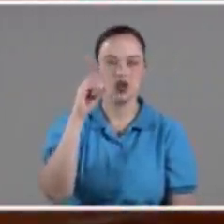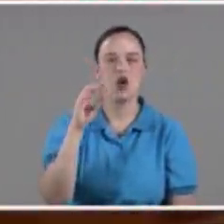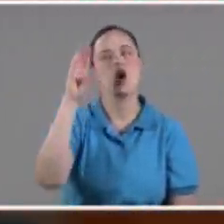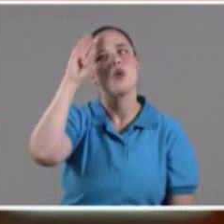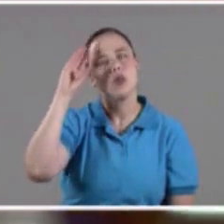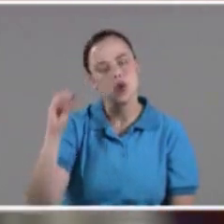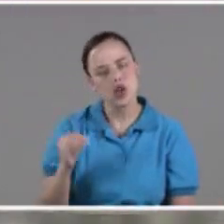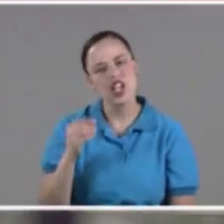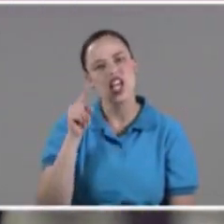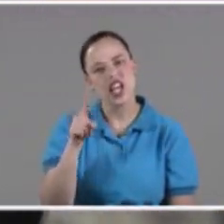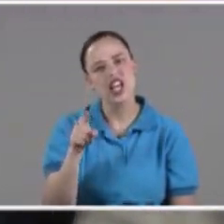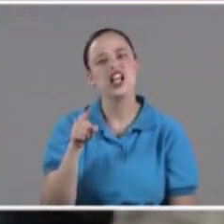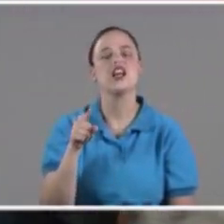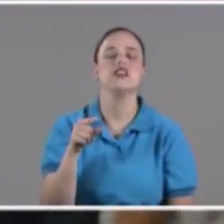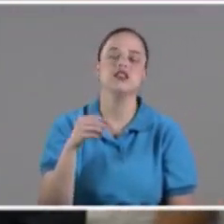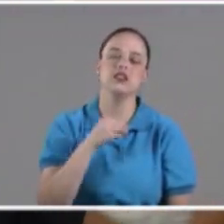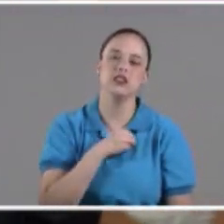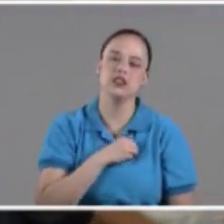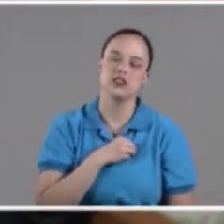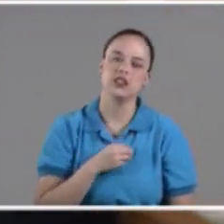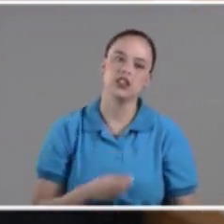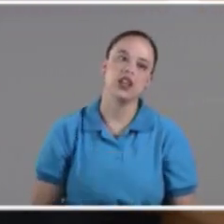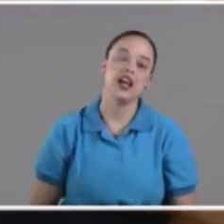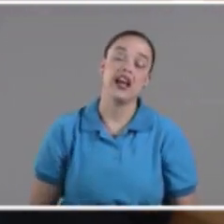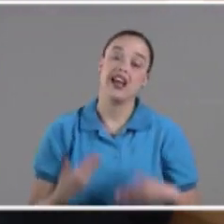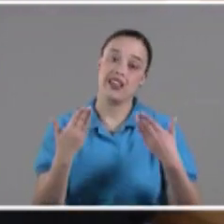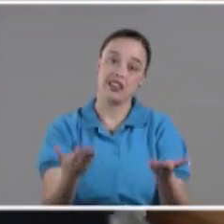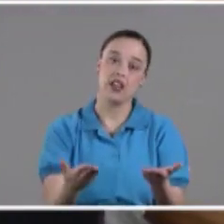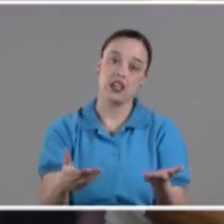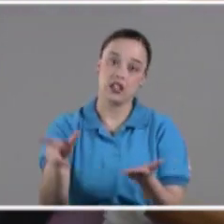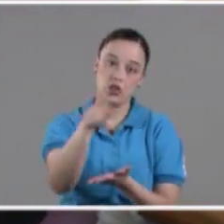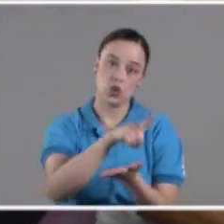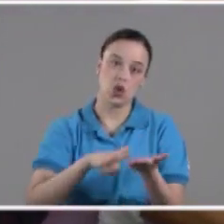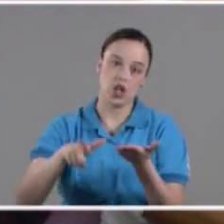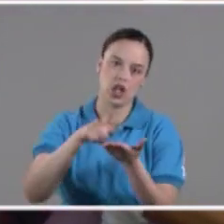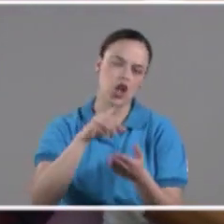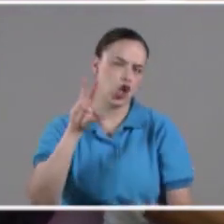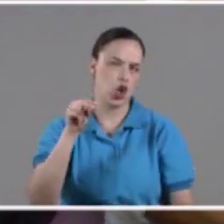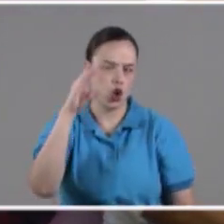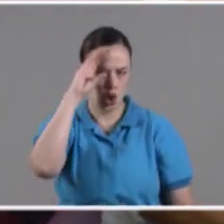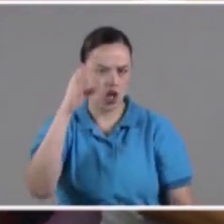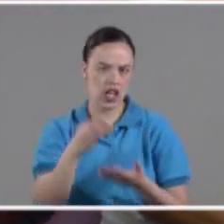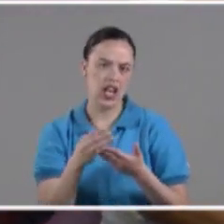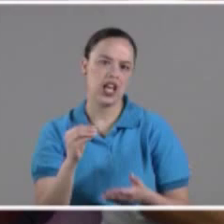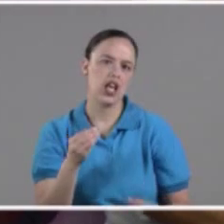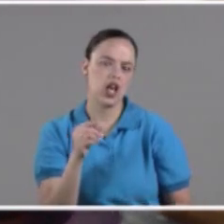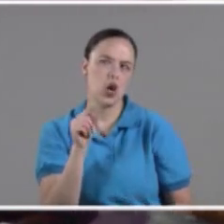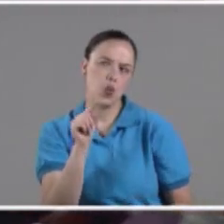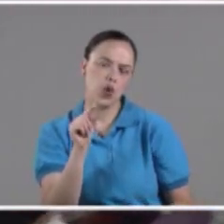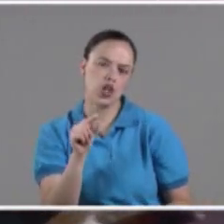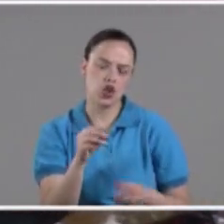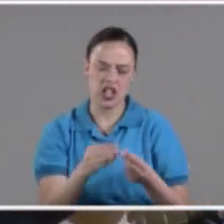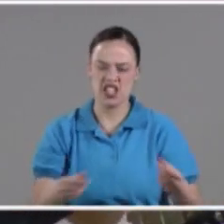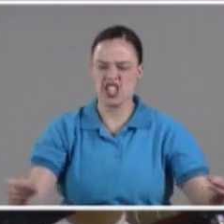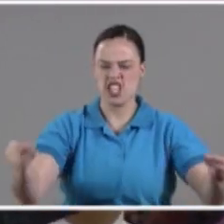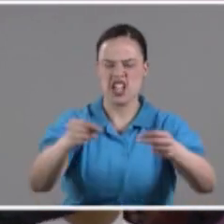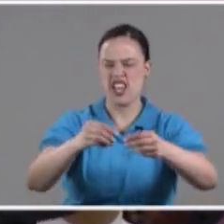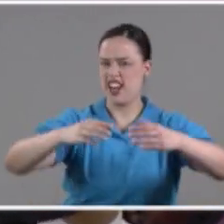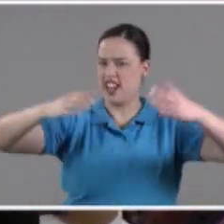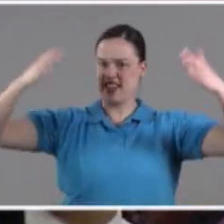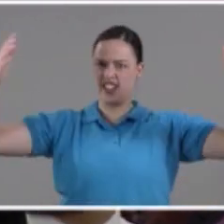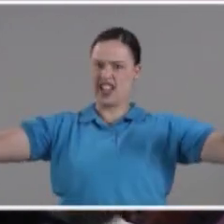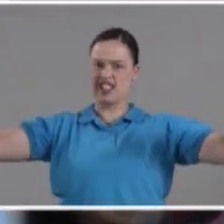quería hernanje buceo regalar su suera Si eso no va a creer que era un pedacito de tierra eso era gigantesco